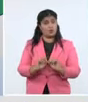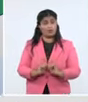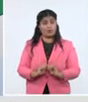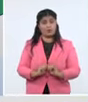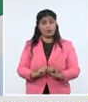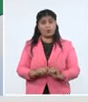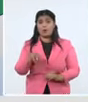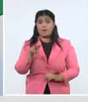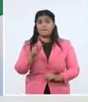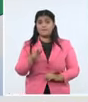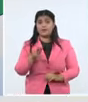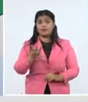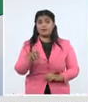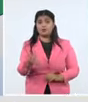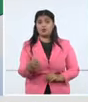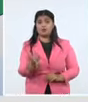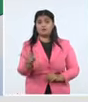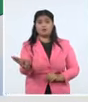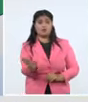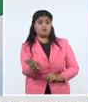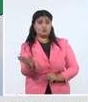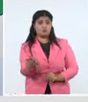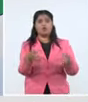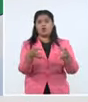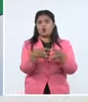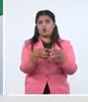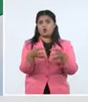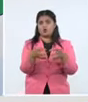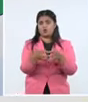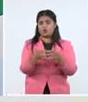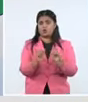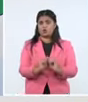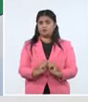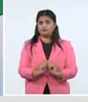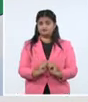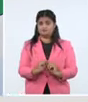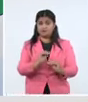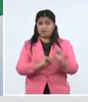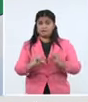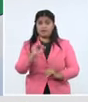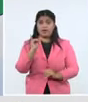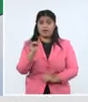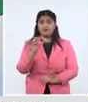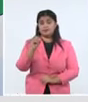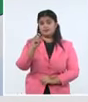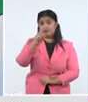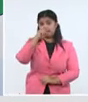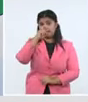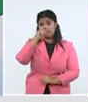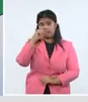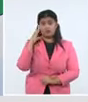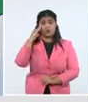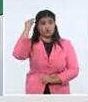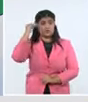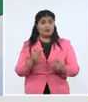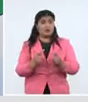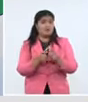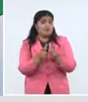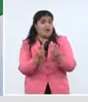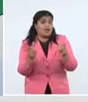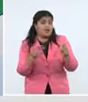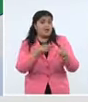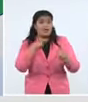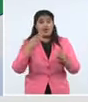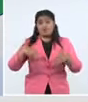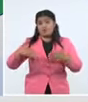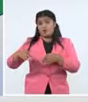25,6% ahora de todos los diagnosticados, sabiendo que muchas veces la evolución, como lo vimos en el